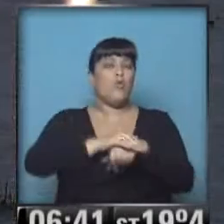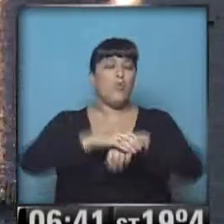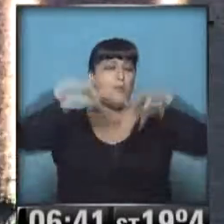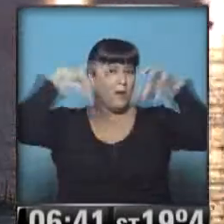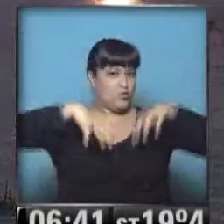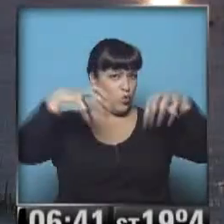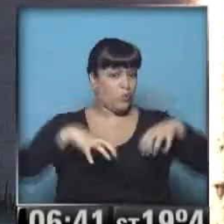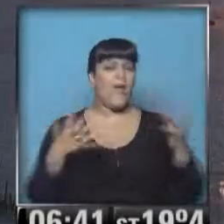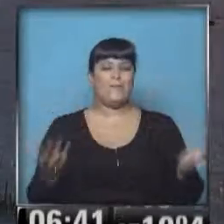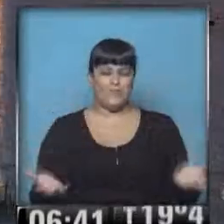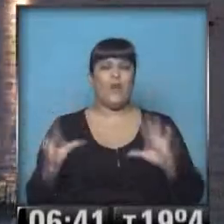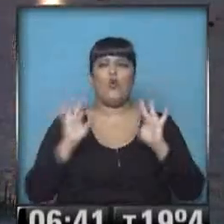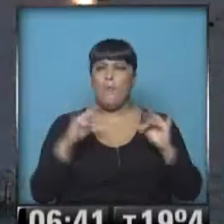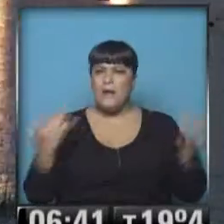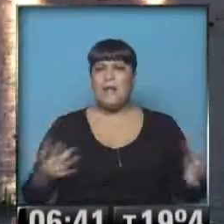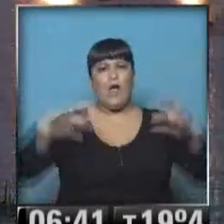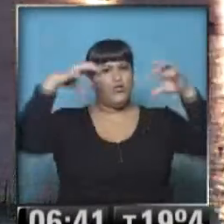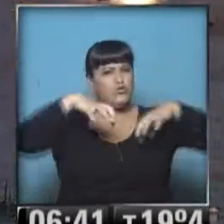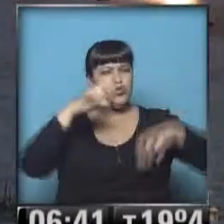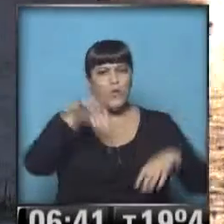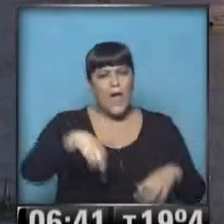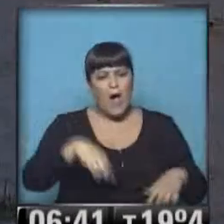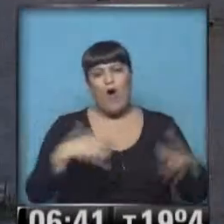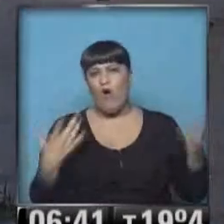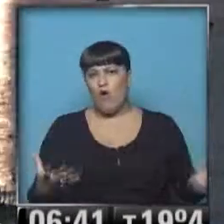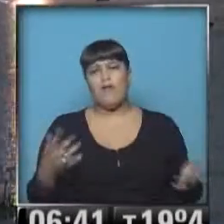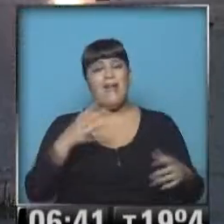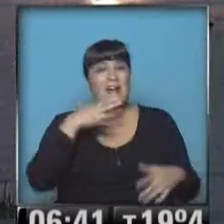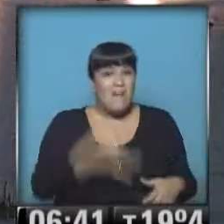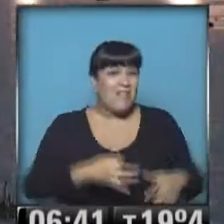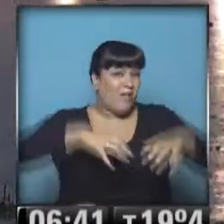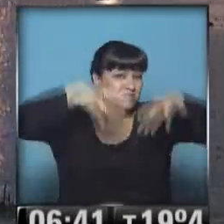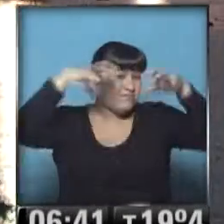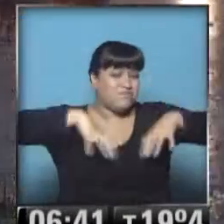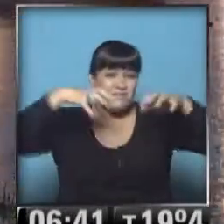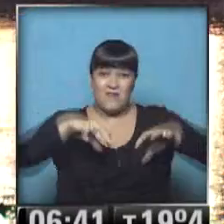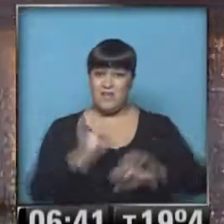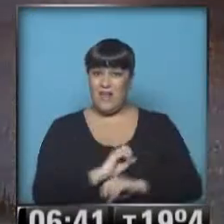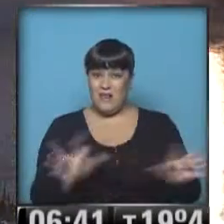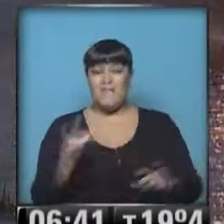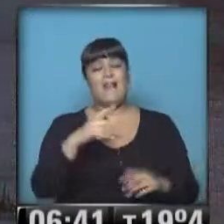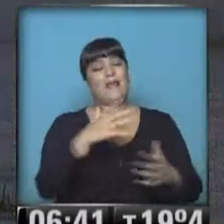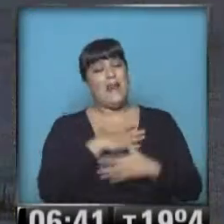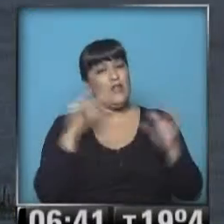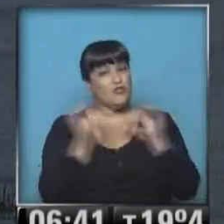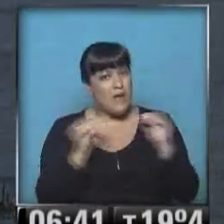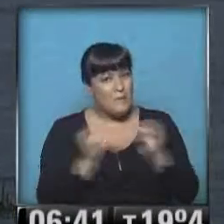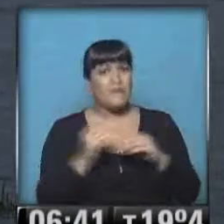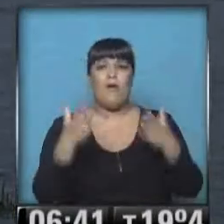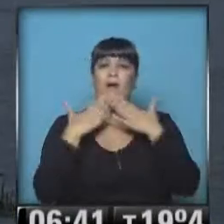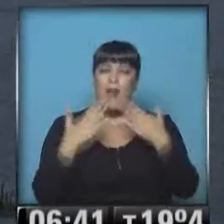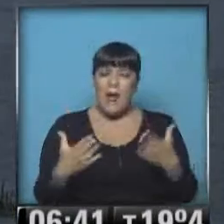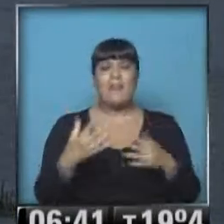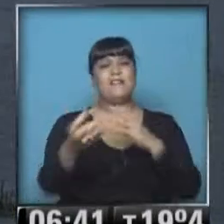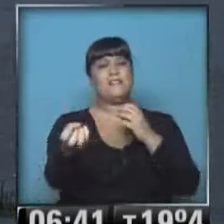Complicadísima la situación meteorológica de esta mañana, realmente un diluvio. Queridísimos amigos, les vamos a agradecer muchísimo